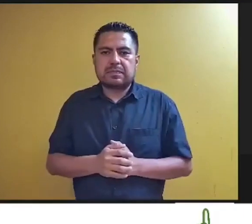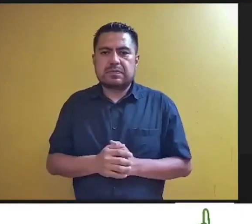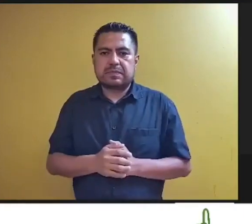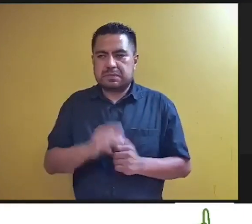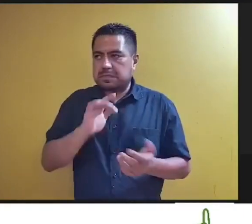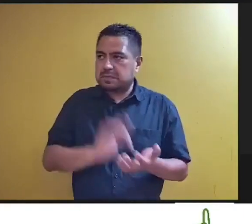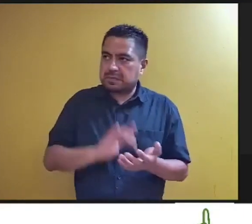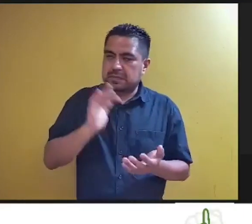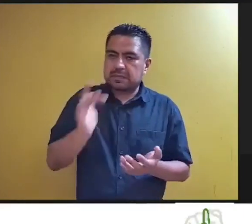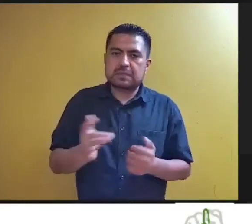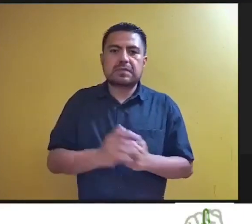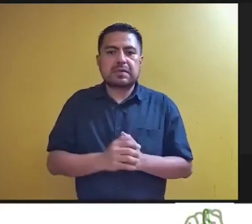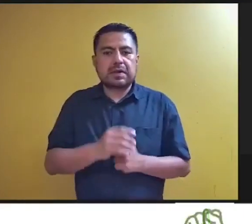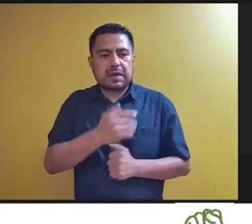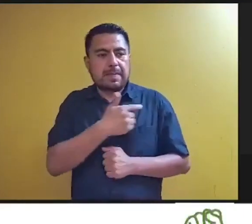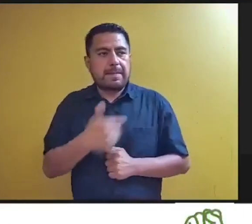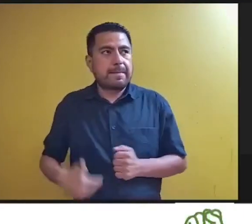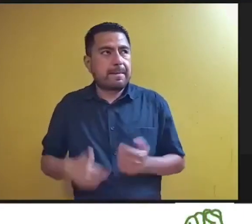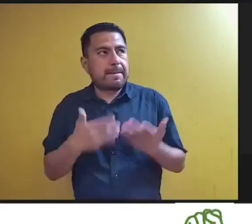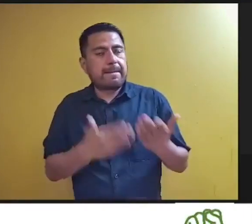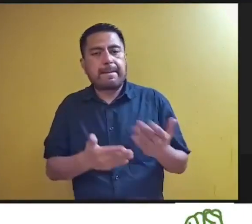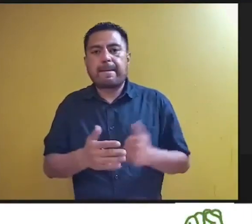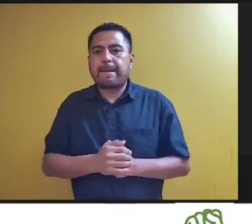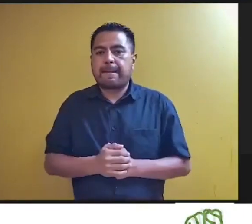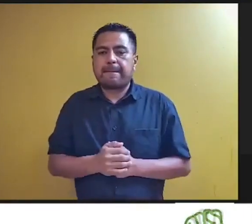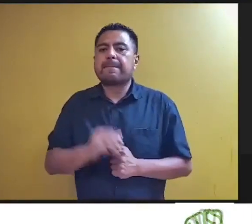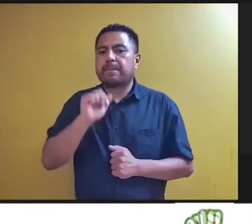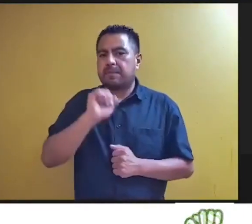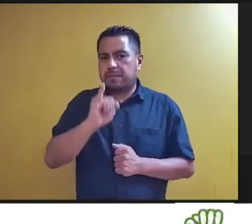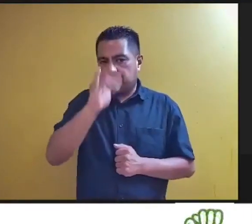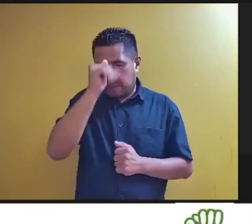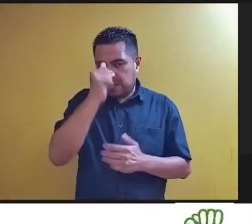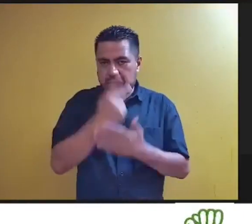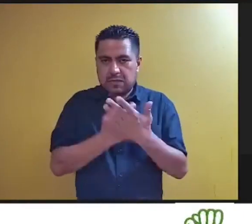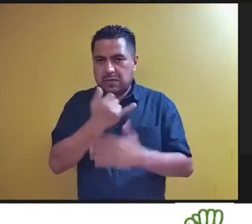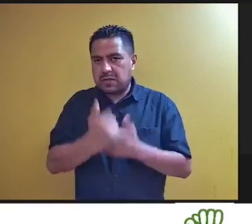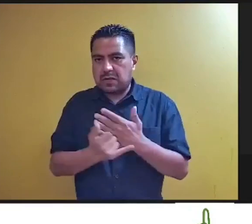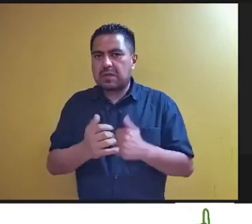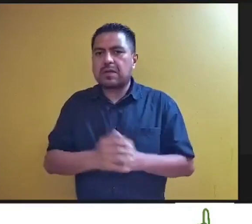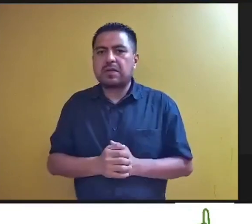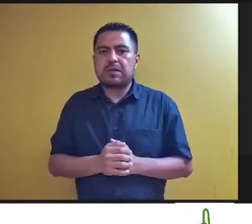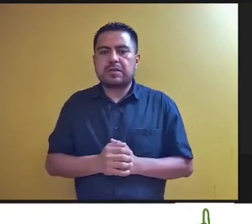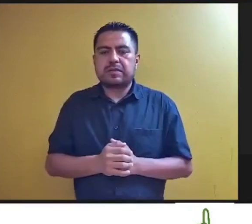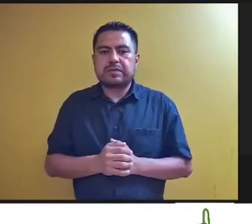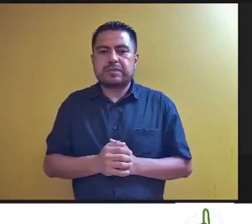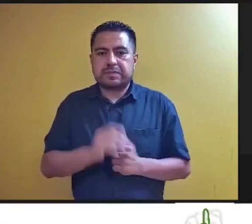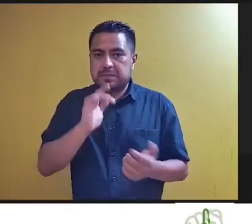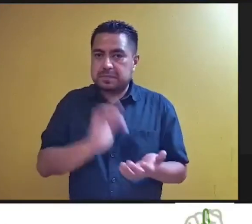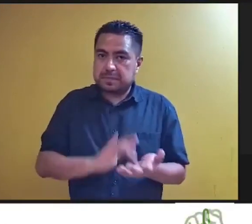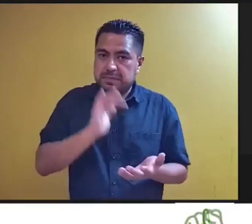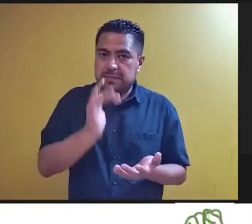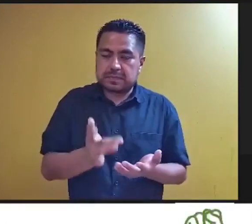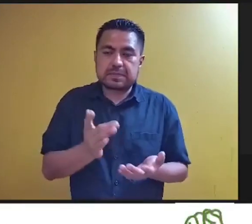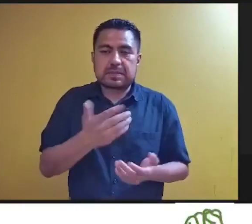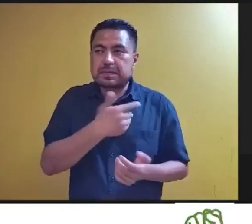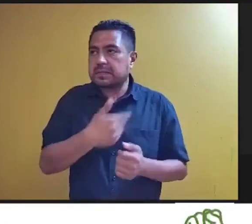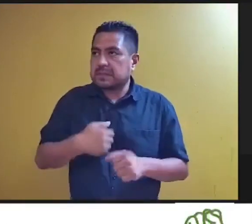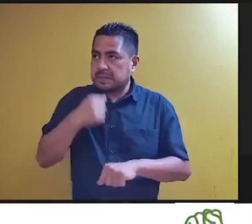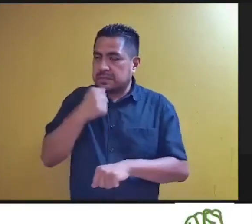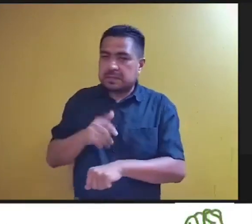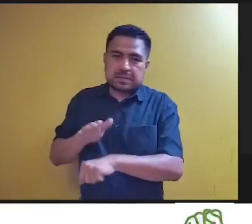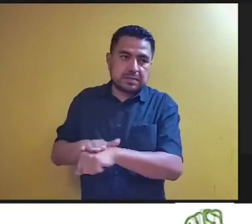Gracias, magistrada. Magistrada Evelyn Rodríguez Chinol. A favor del proyecto. Gracias, magistrada, magistrada